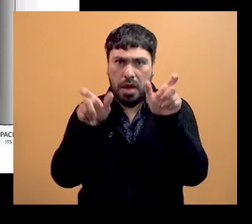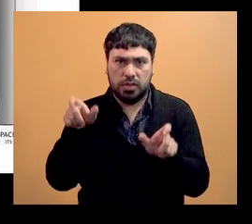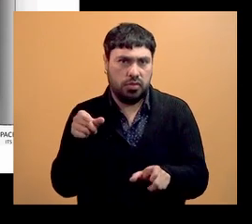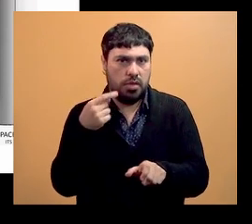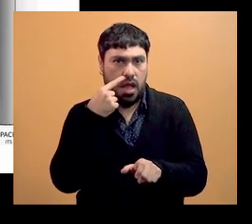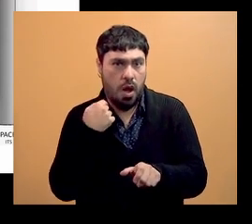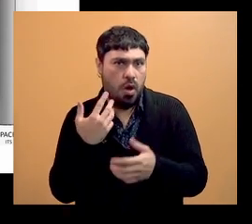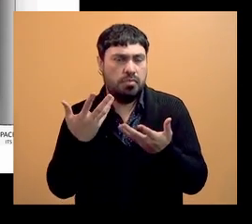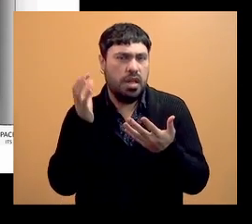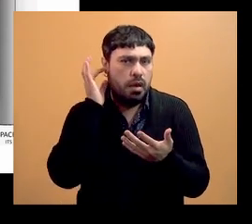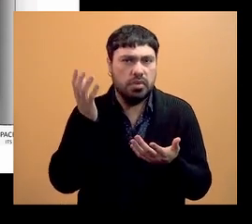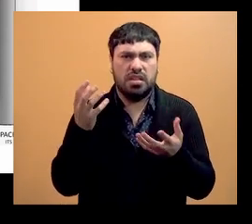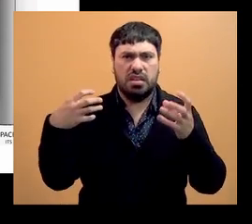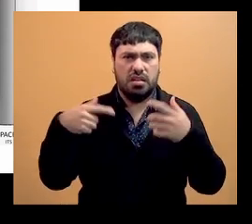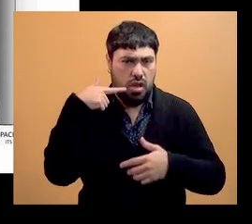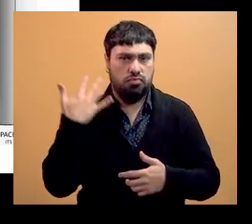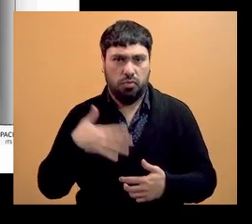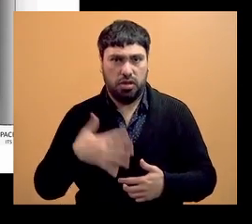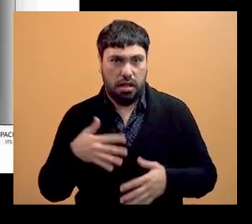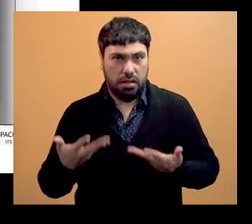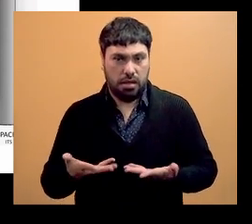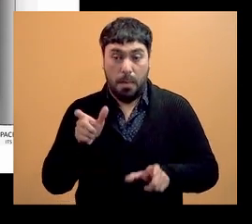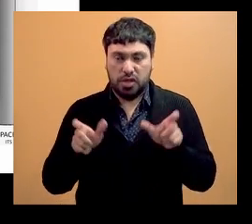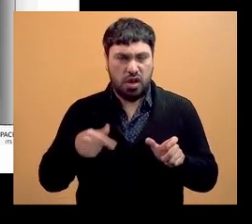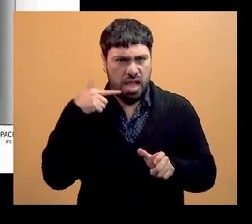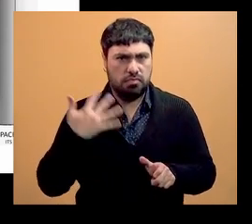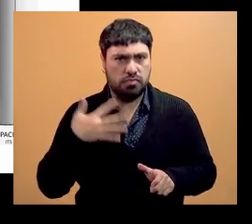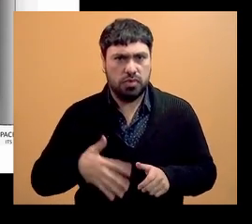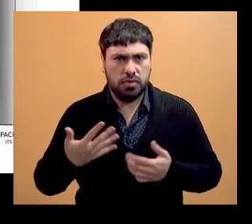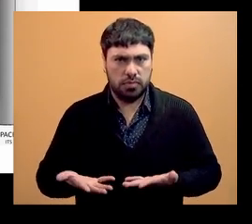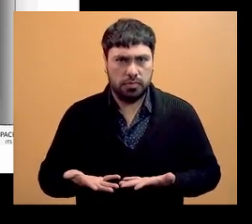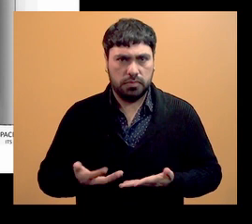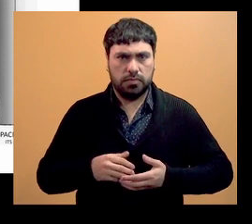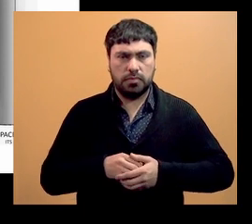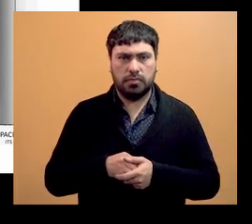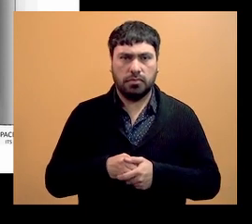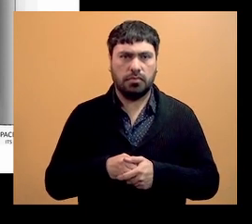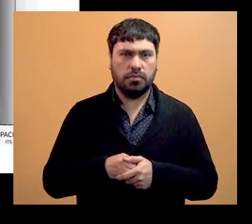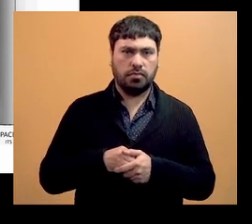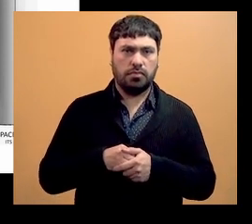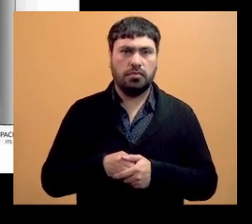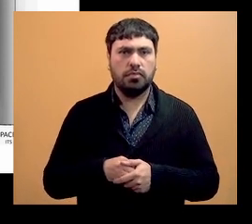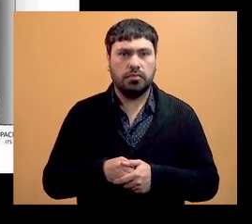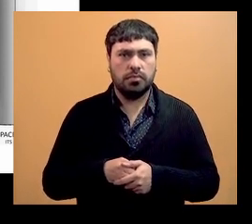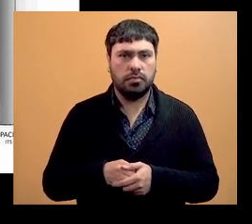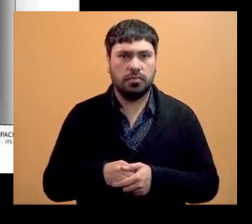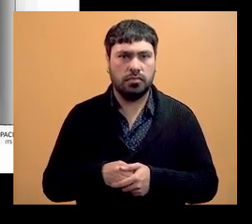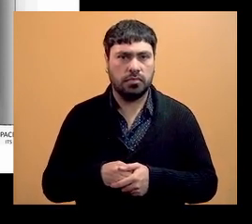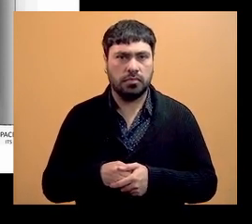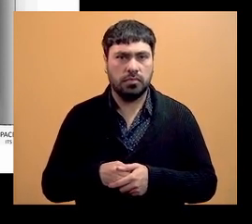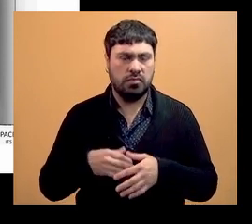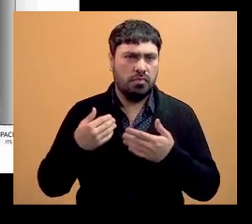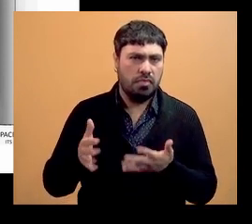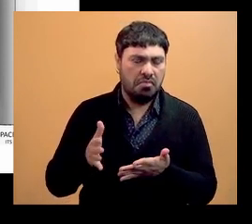suerte de que no se haya desarrollado antes el viaje espacial, sino habría tenido que viajar con algo por el